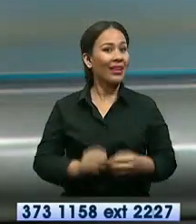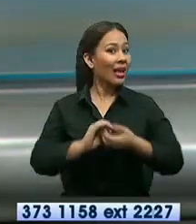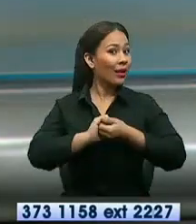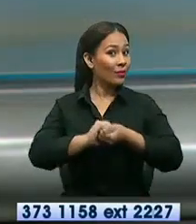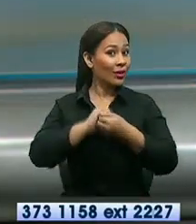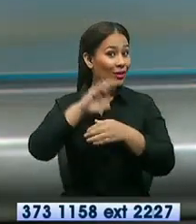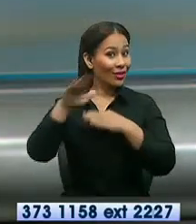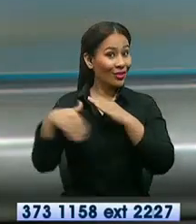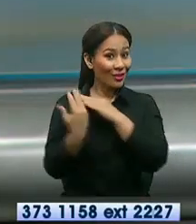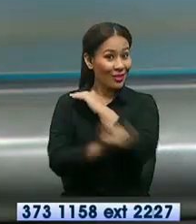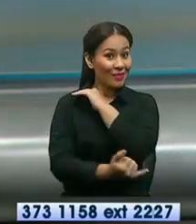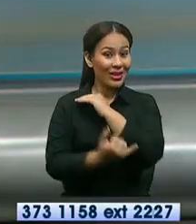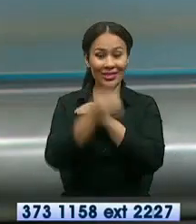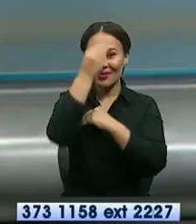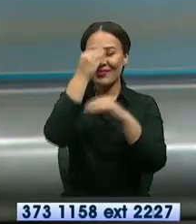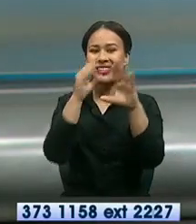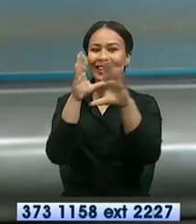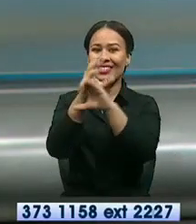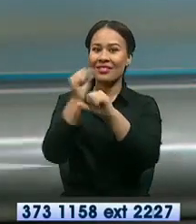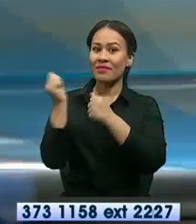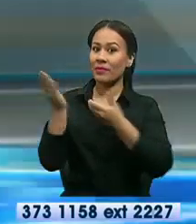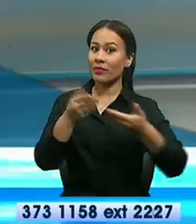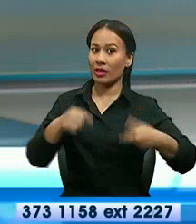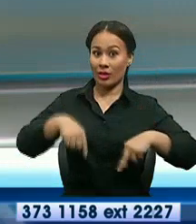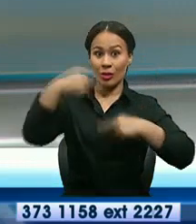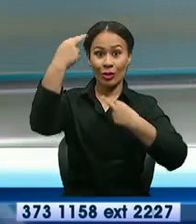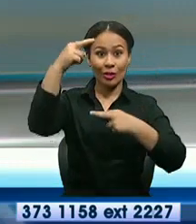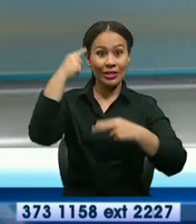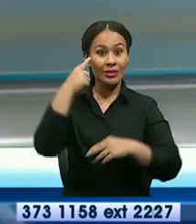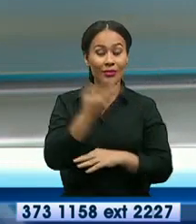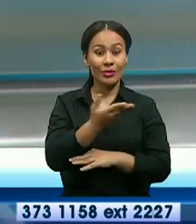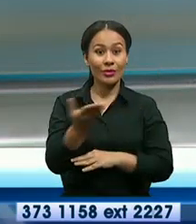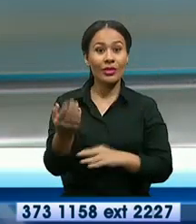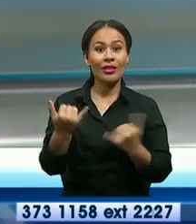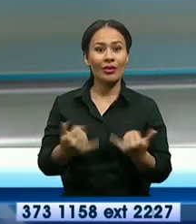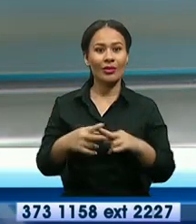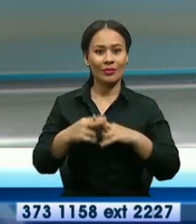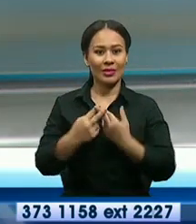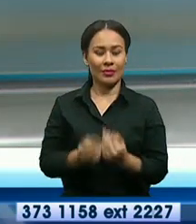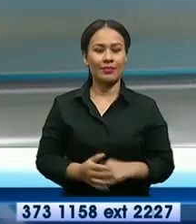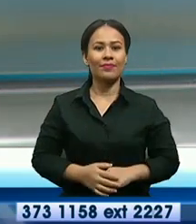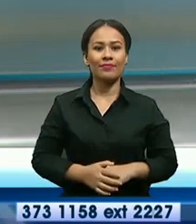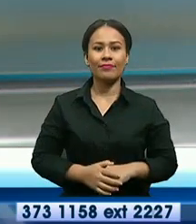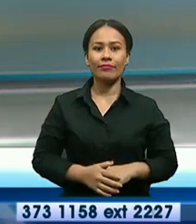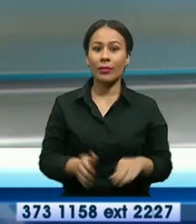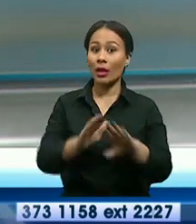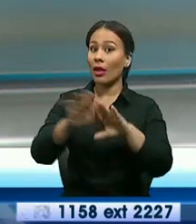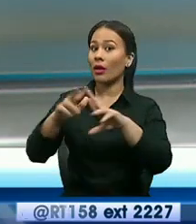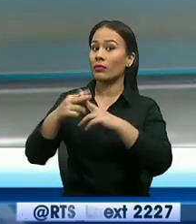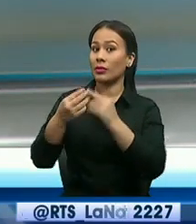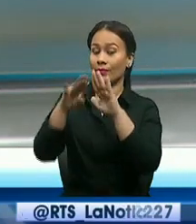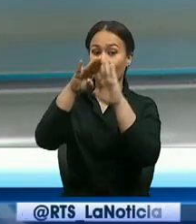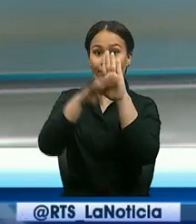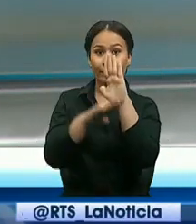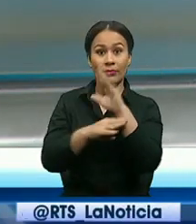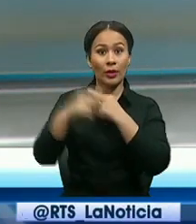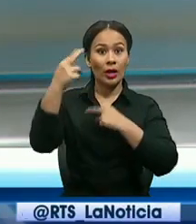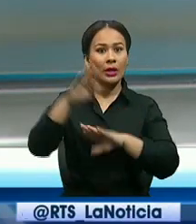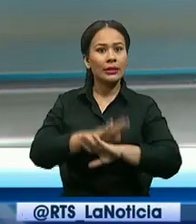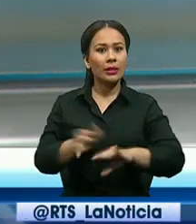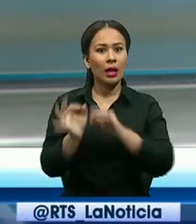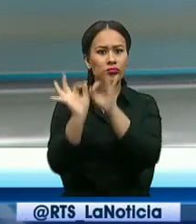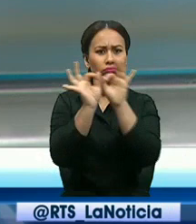Amigos de todo el país, buenas noches y bienvenidos a su informativo La Noticia, emisión estelar. Iniciamos de inmediato. Se llevó a cabo